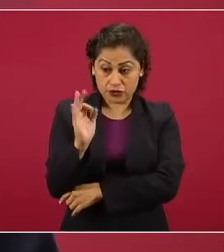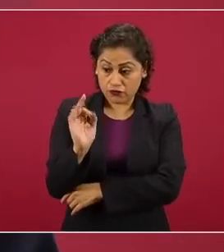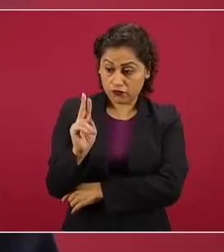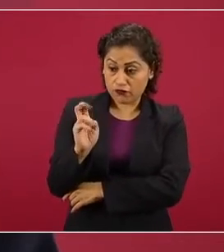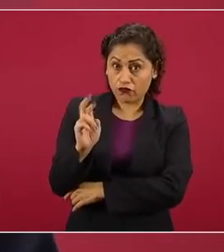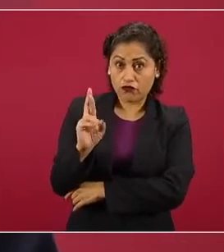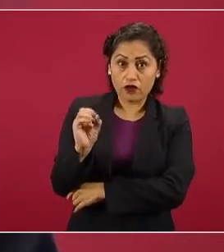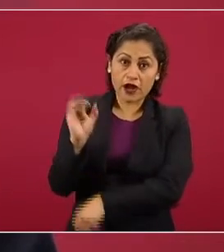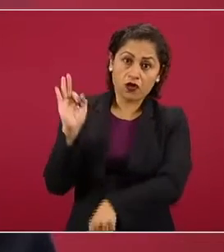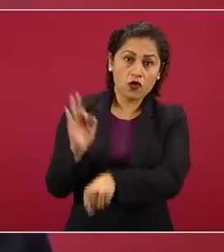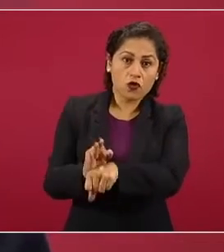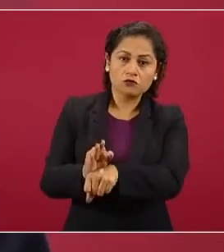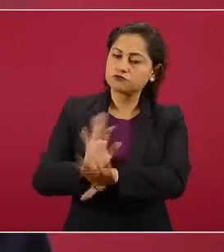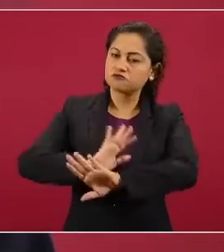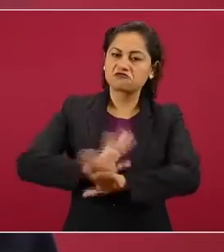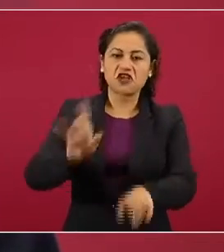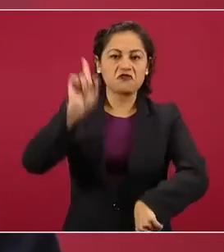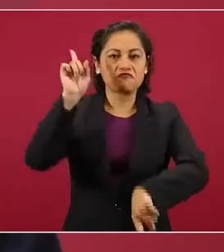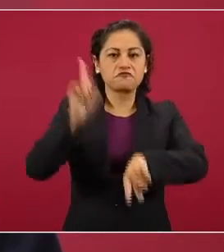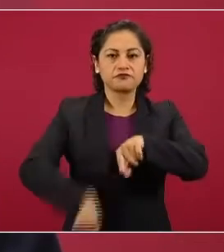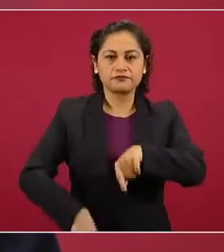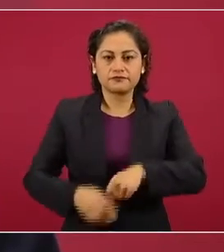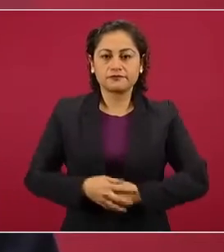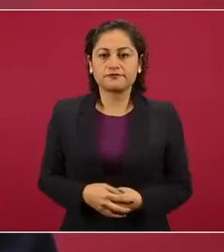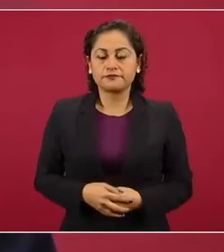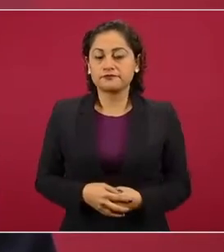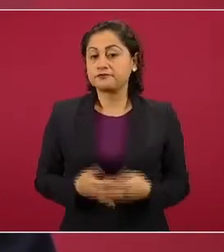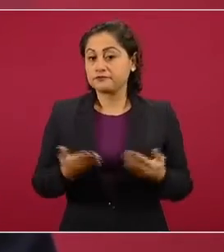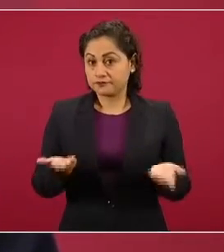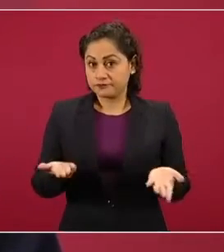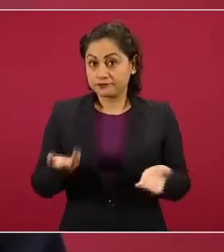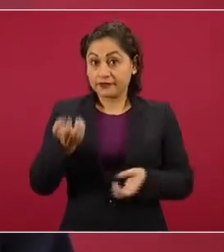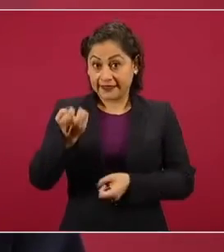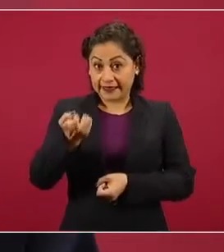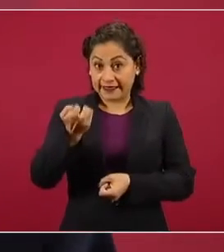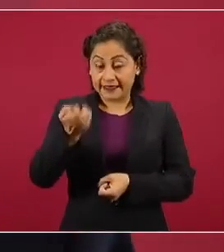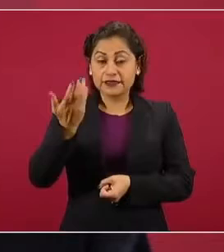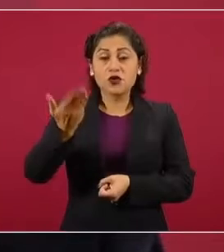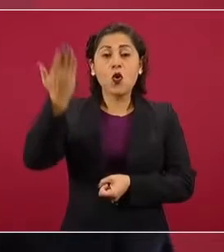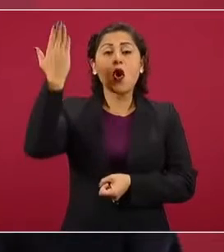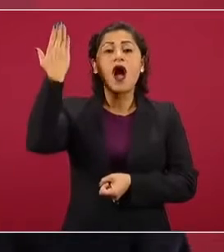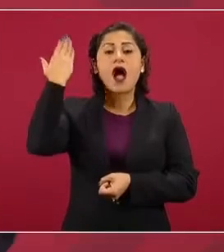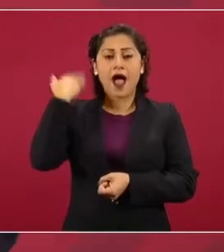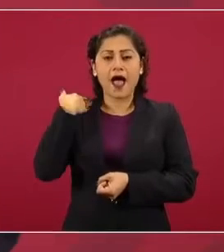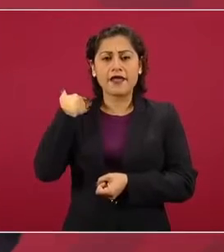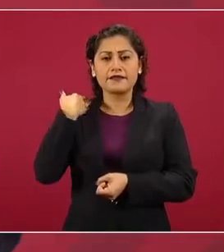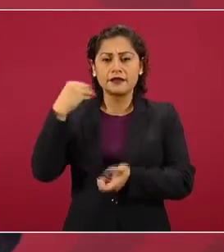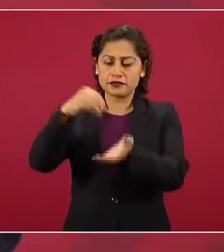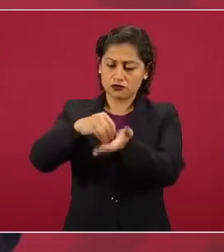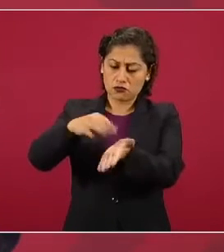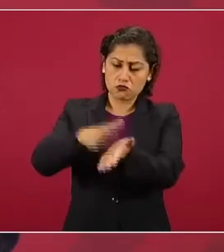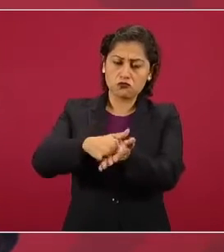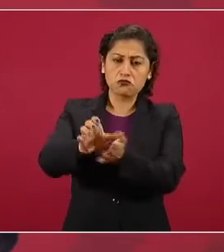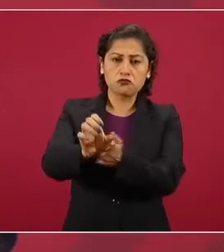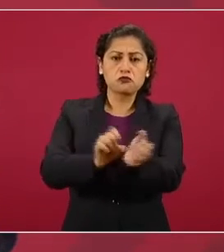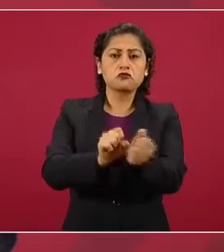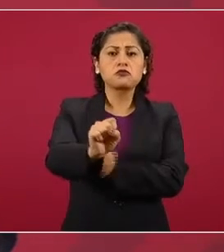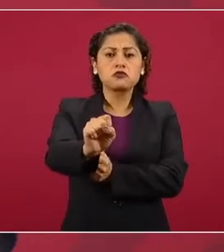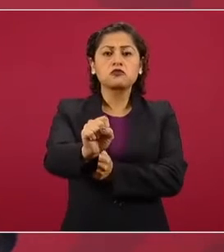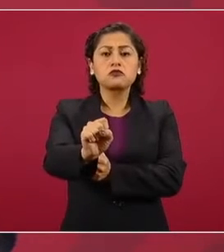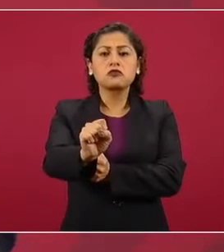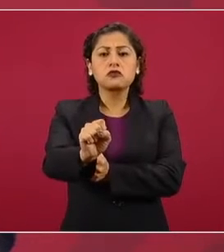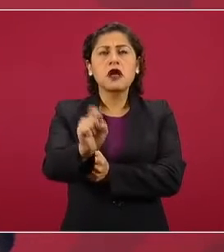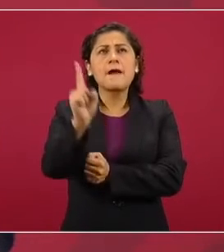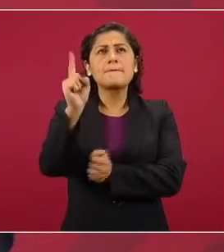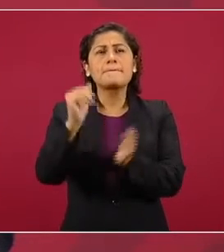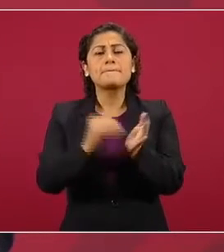Esto se estableció, lo del fuero presidencial, en la Constitución